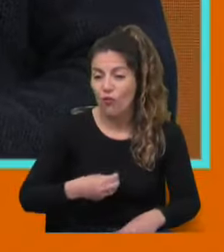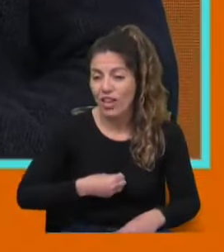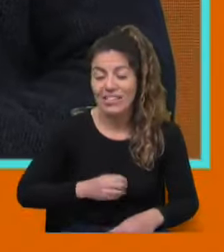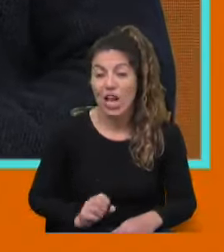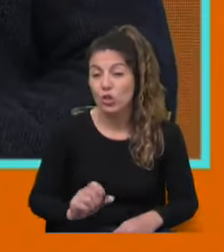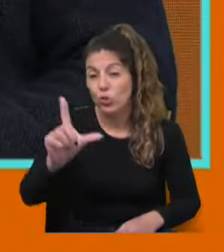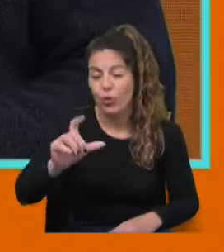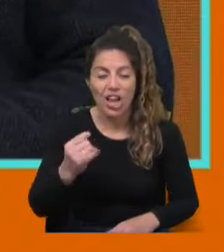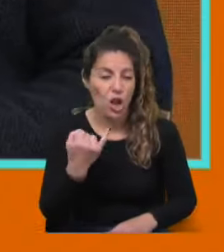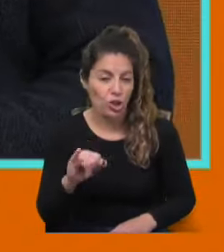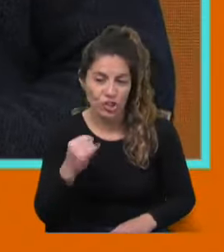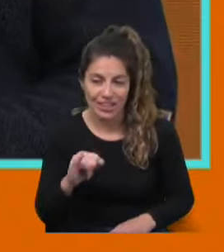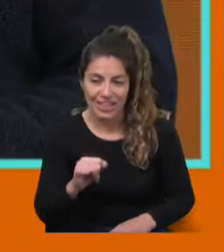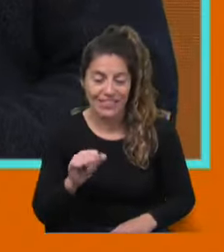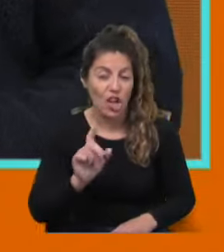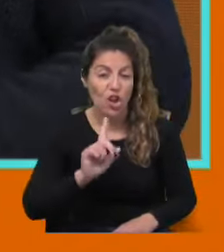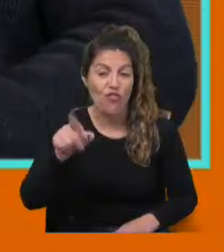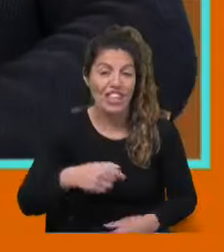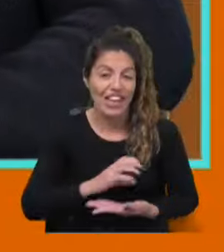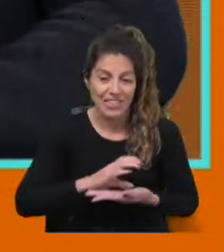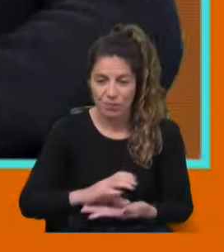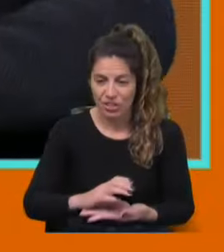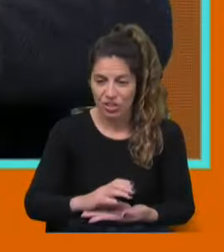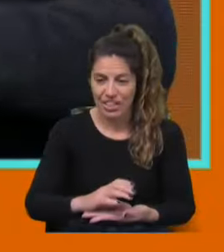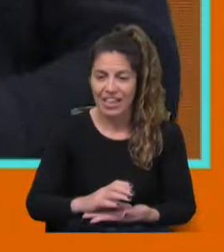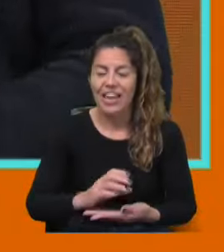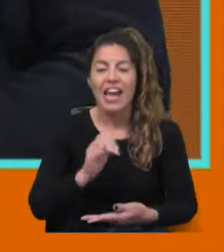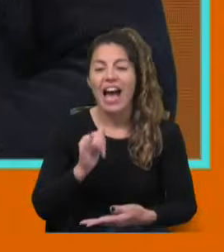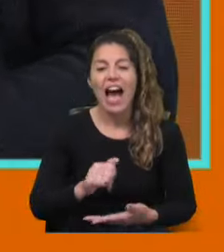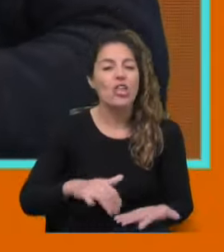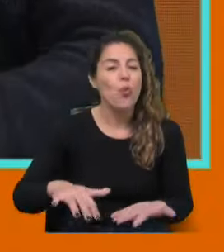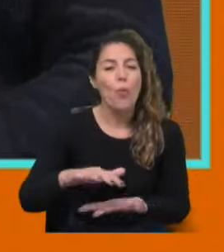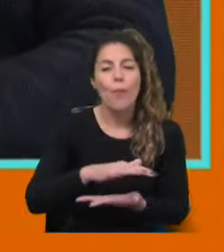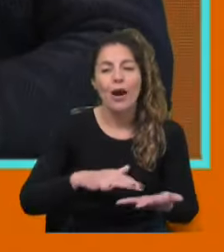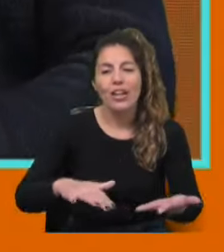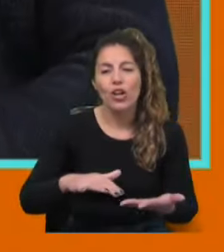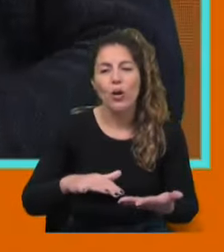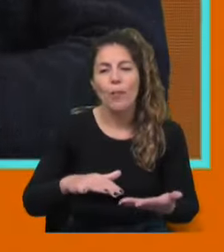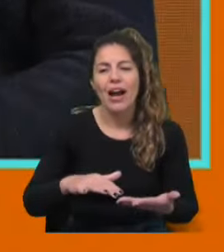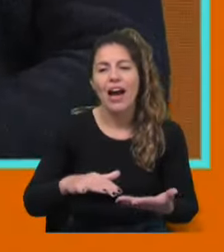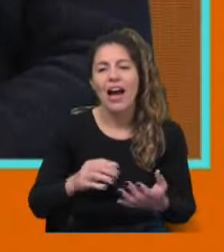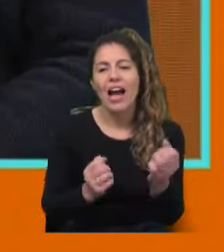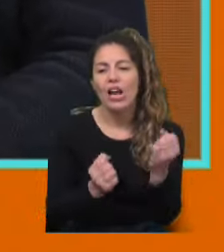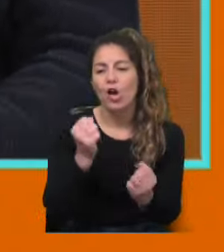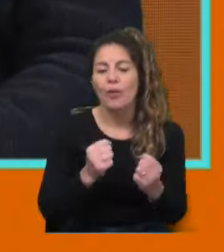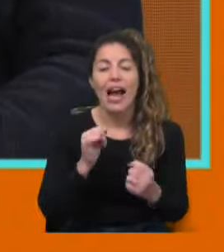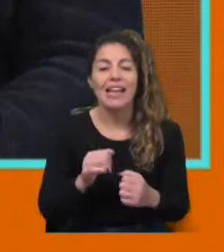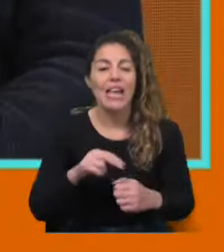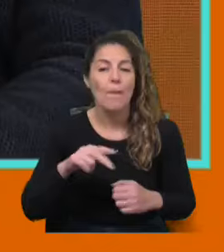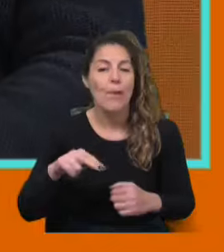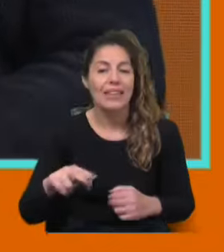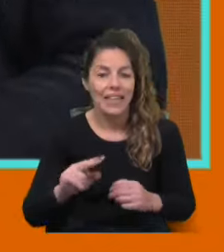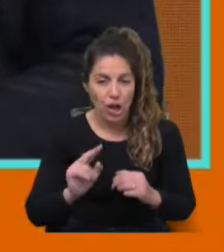los intereses, no vienen las inversiones. Que hay un panorama macroeconómico que hay que mantenerlo